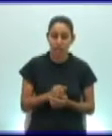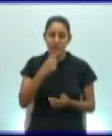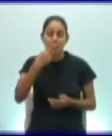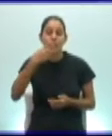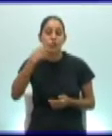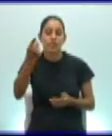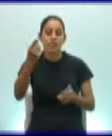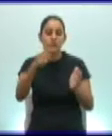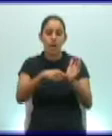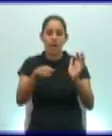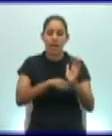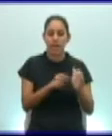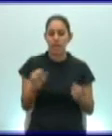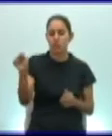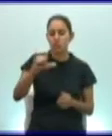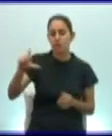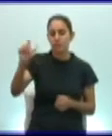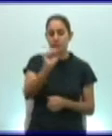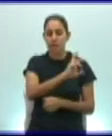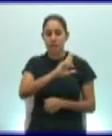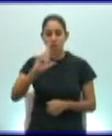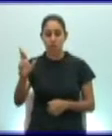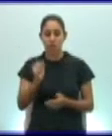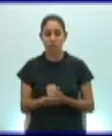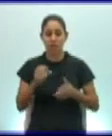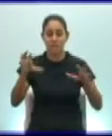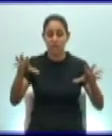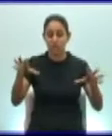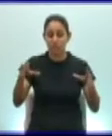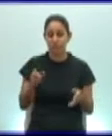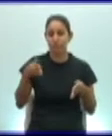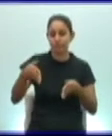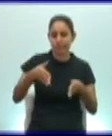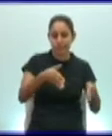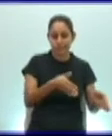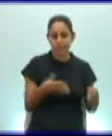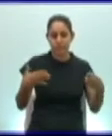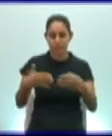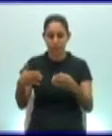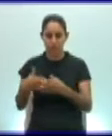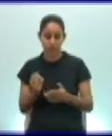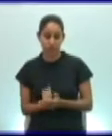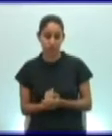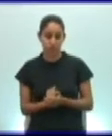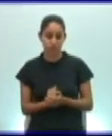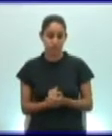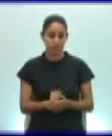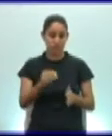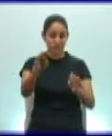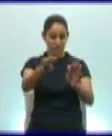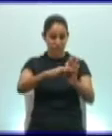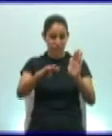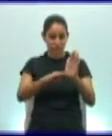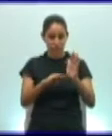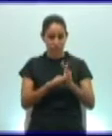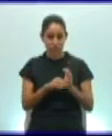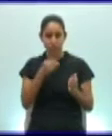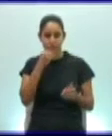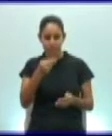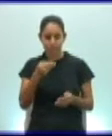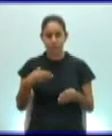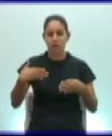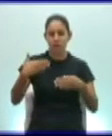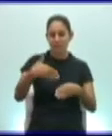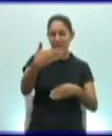importante que está al final de la clase, factores que en esta etapa nosotros fuimos consolidando para poder decir, bueno, a partir